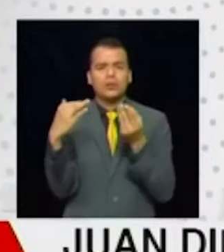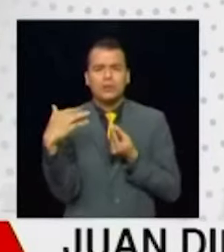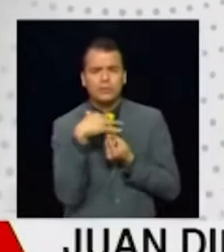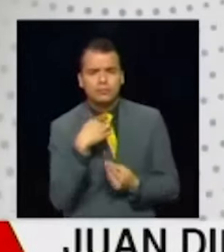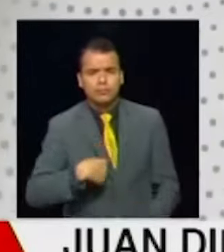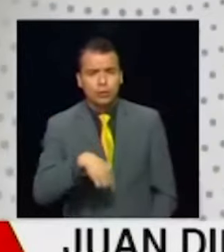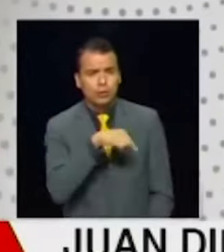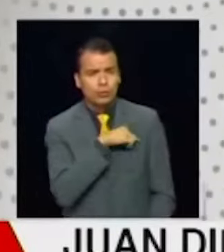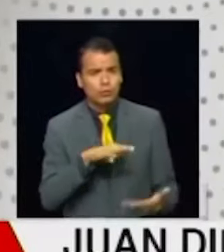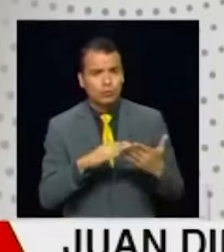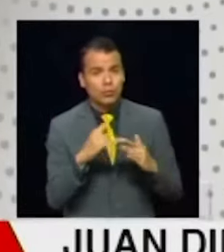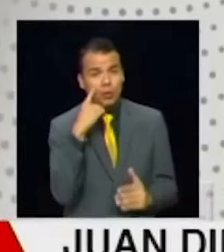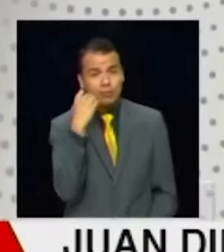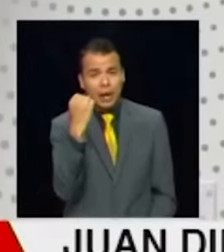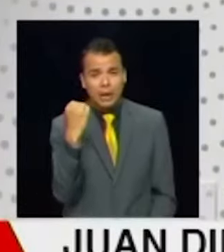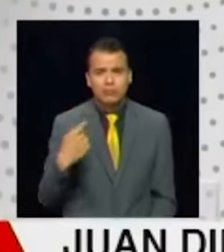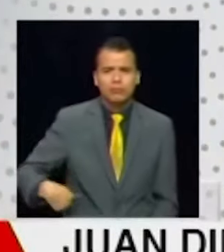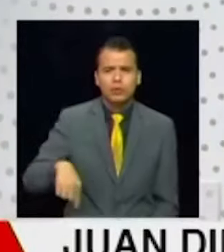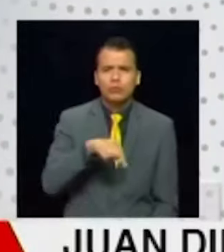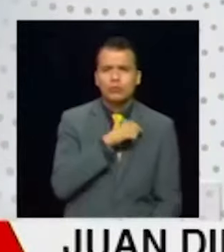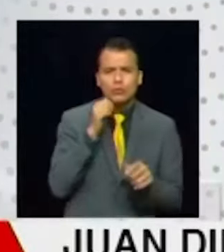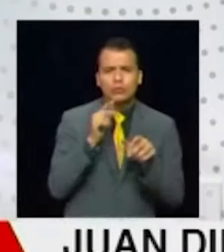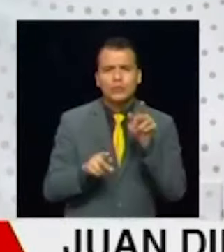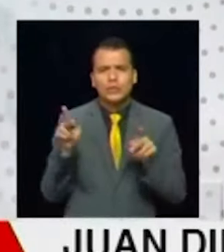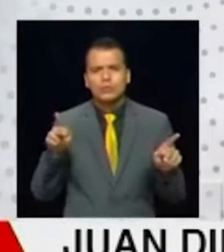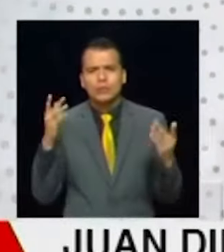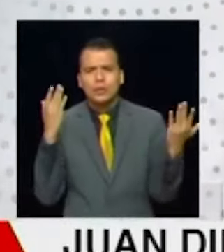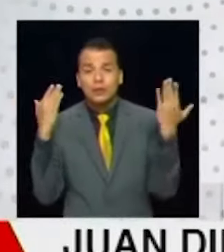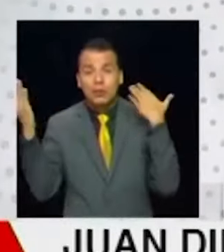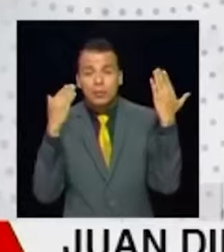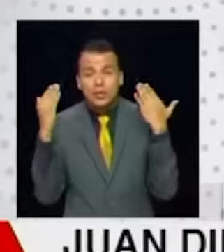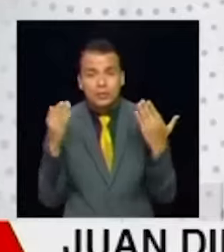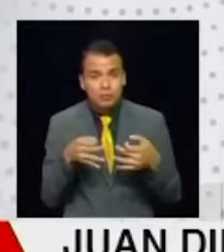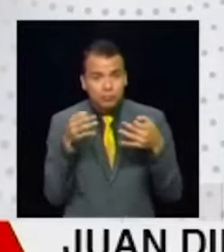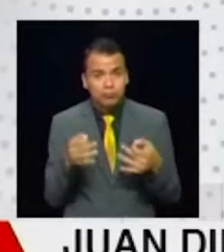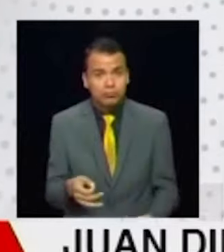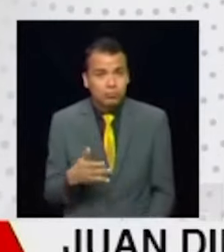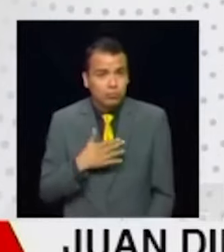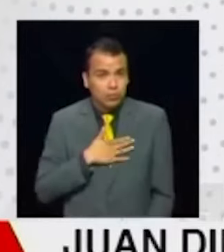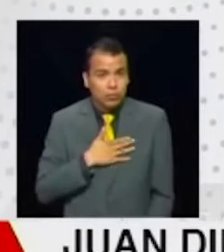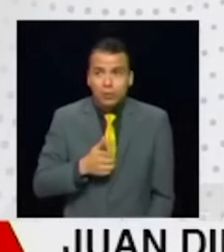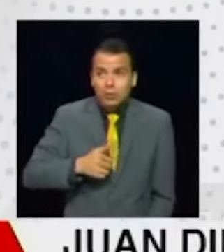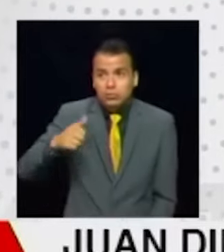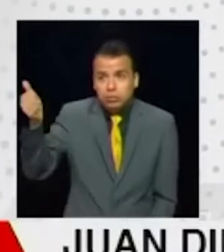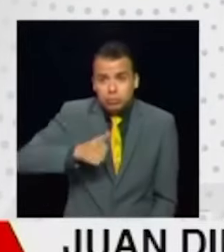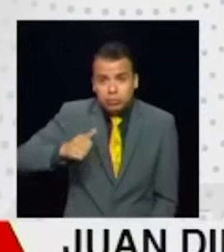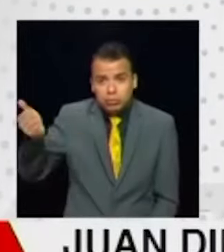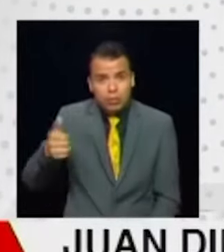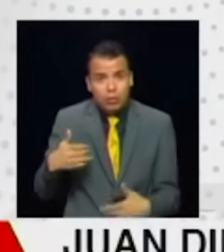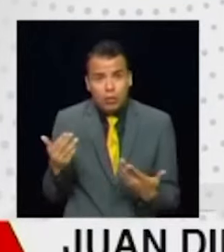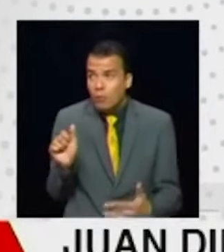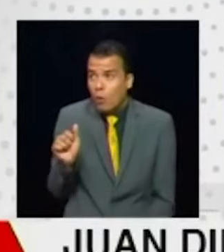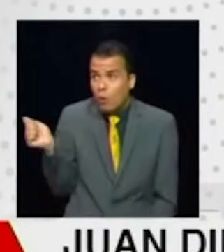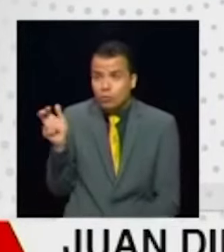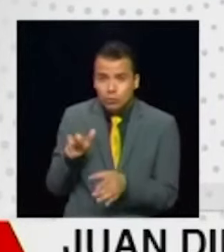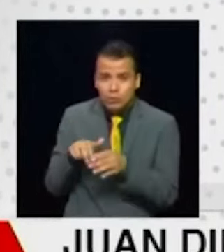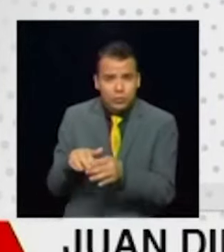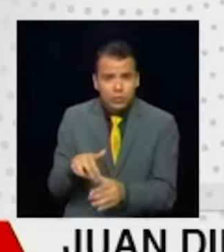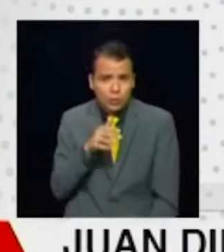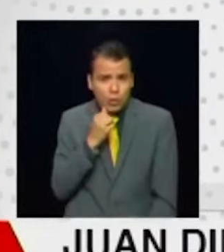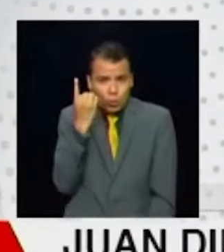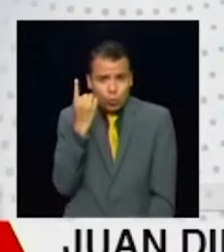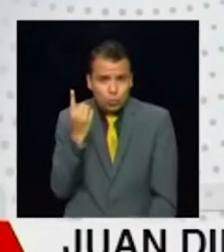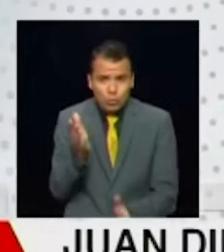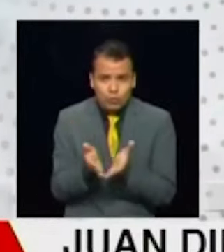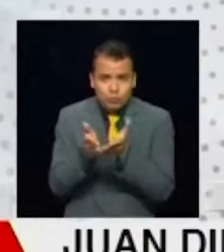al campesino, porque esta es la única forma que nos transportamos y nos desplazamos a nuestras diversas labores que realizamos, como al